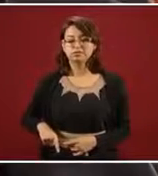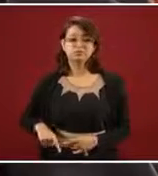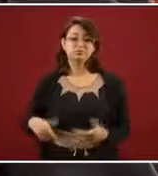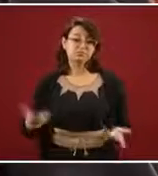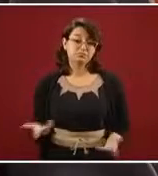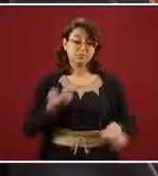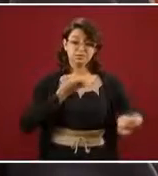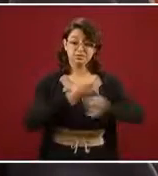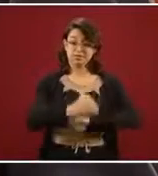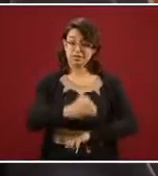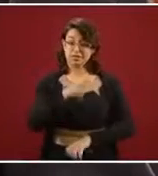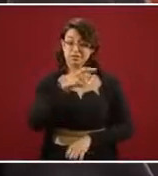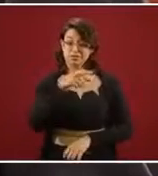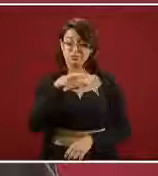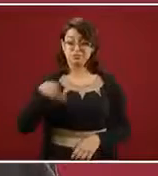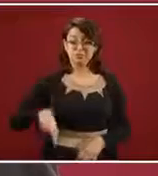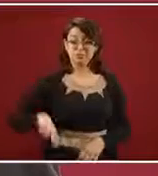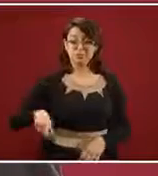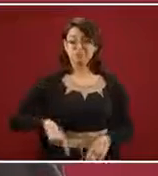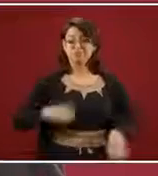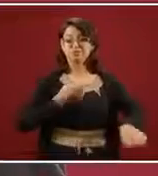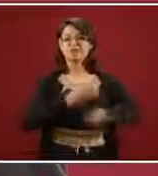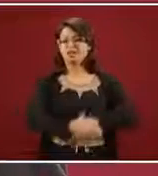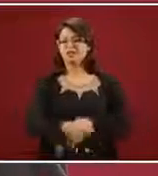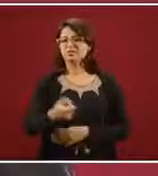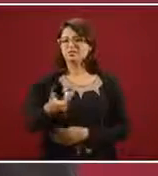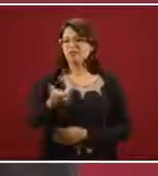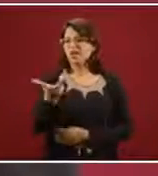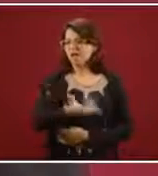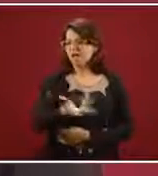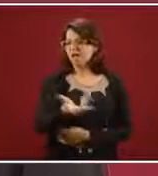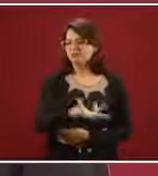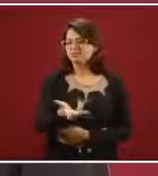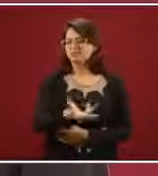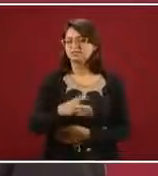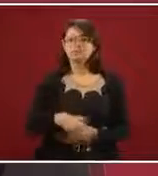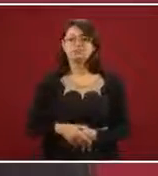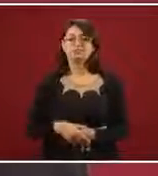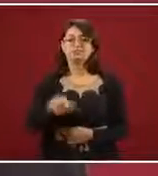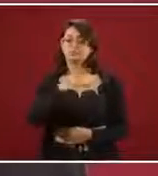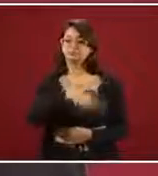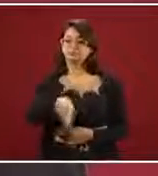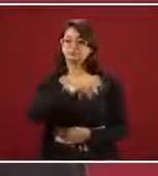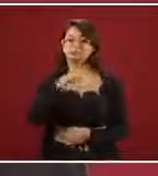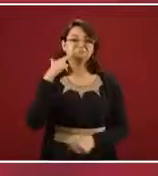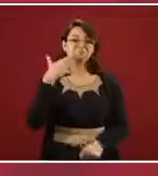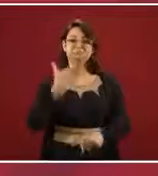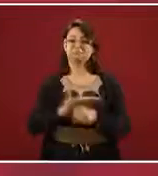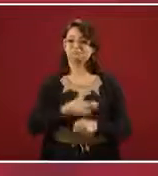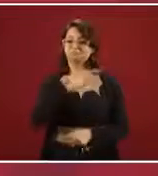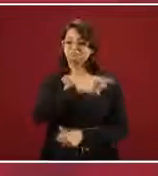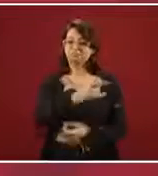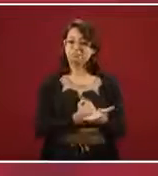local, los gobiernos estatales, que son los responsables